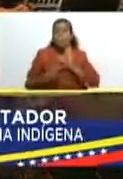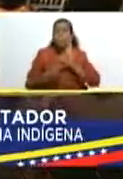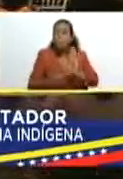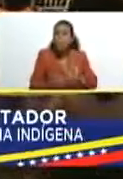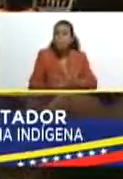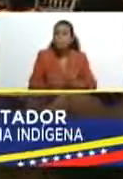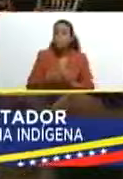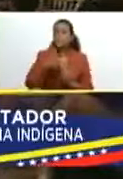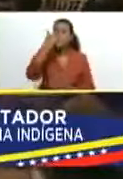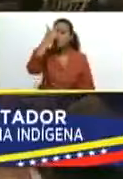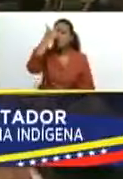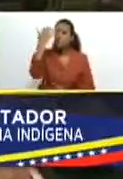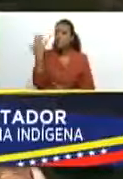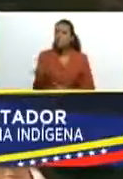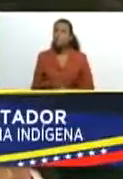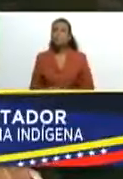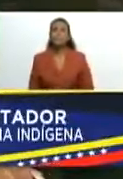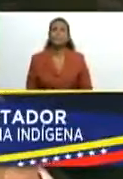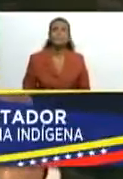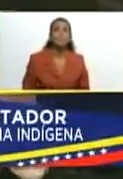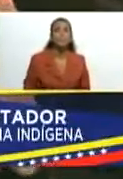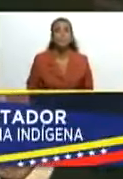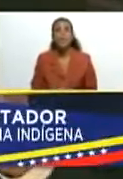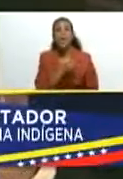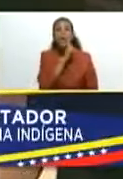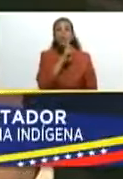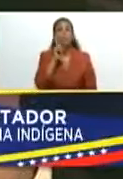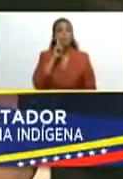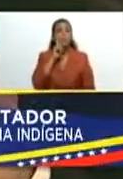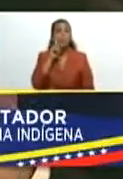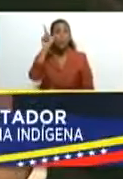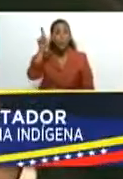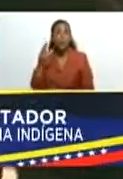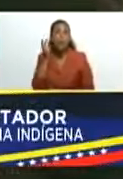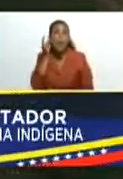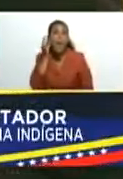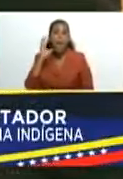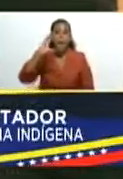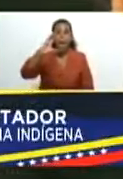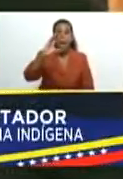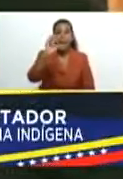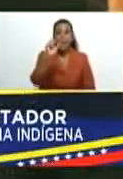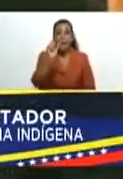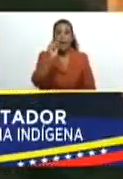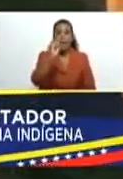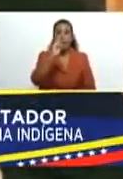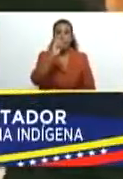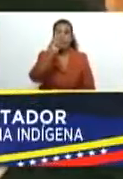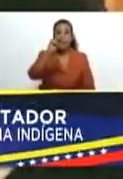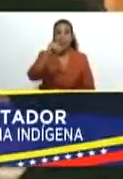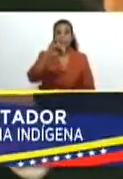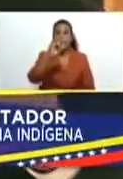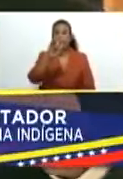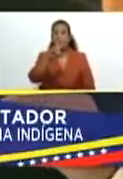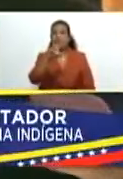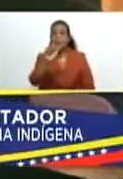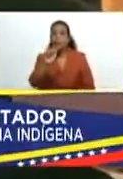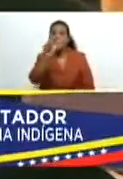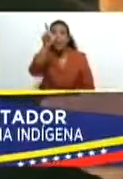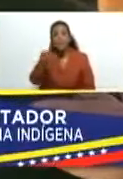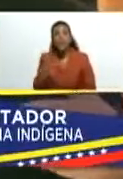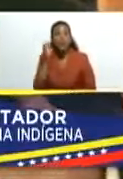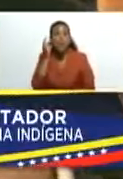el que Casimira mencionó el tema de la investigación, porque está muy bien, ha